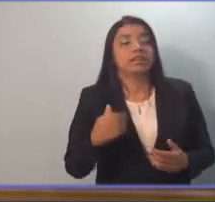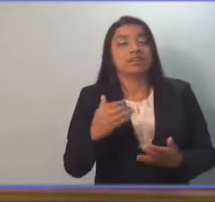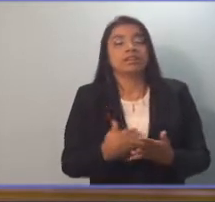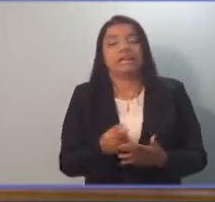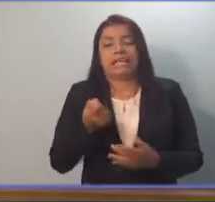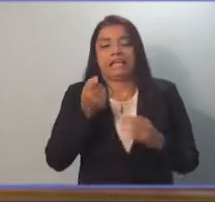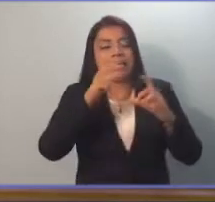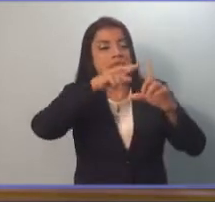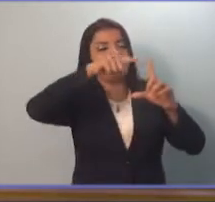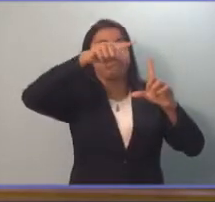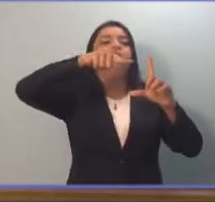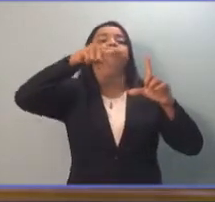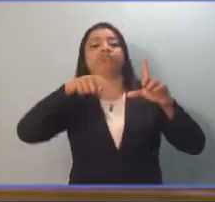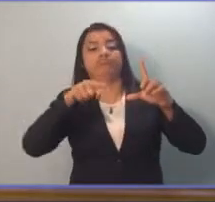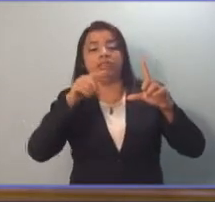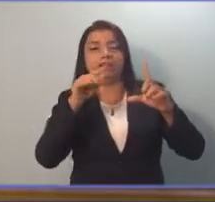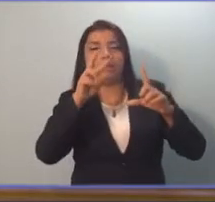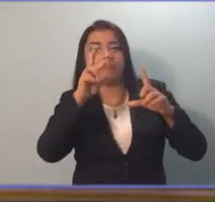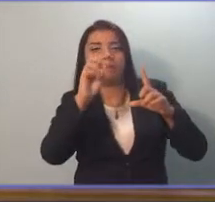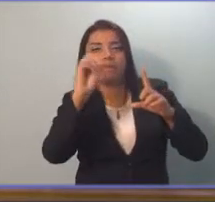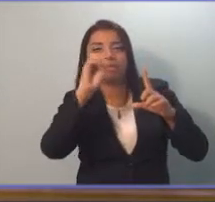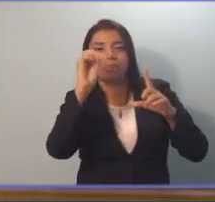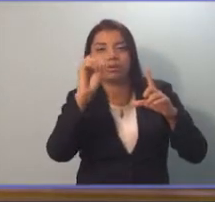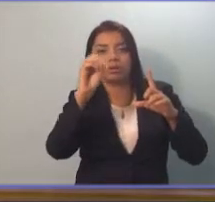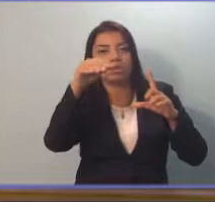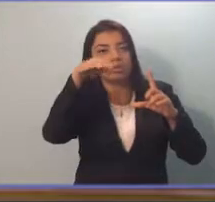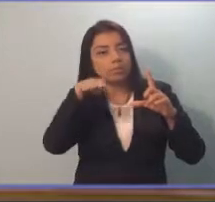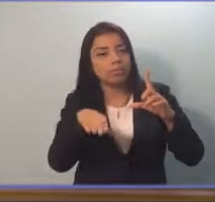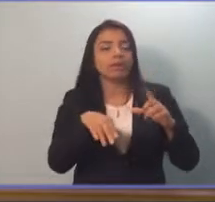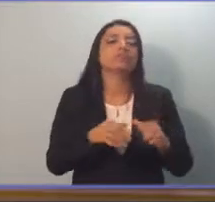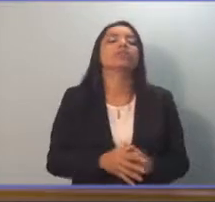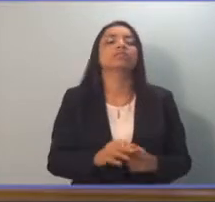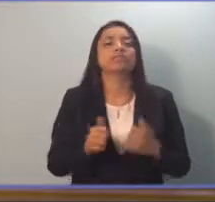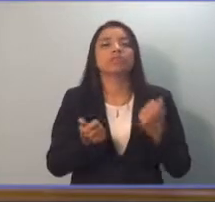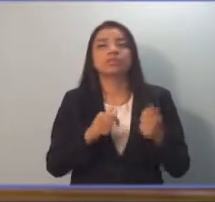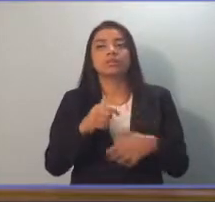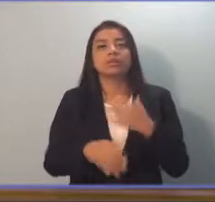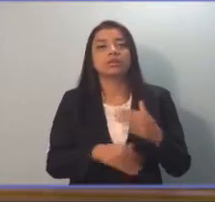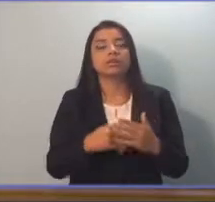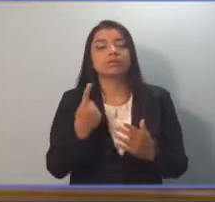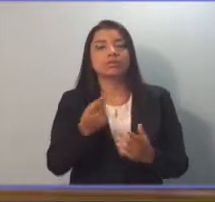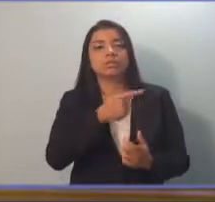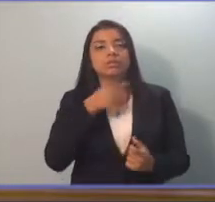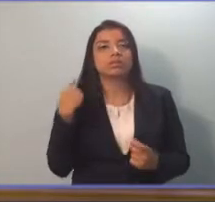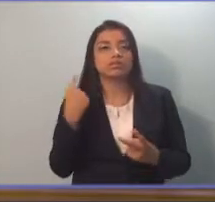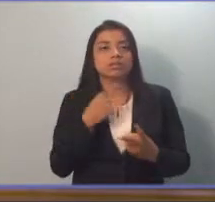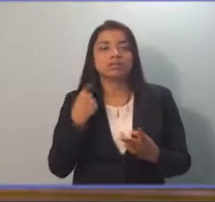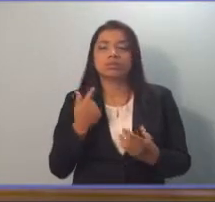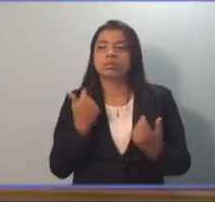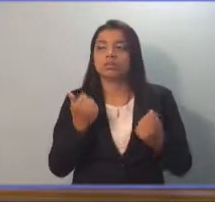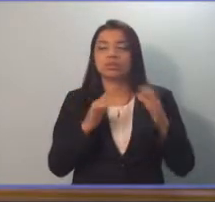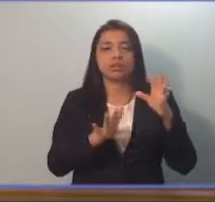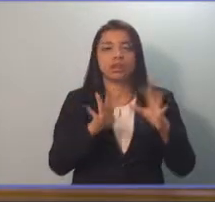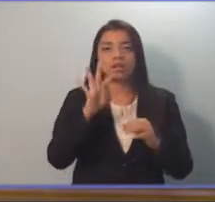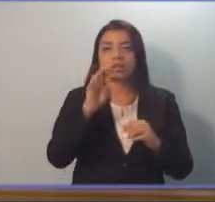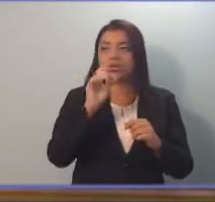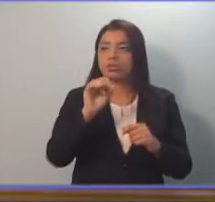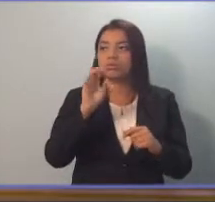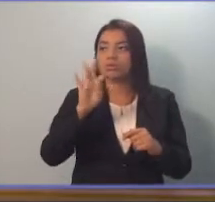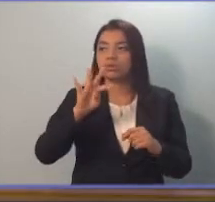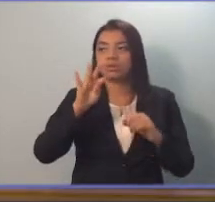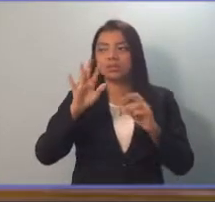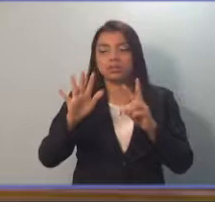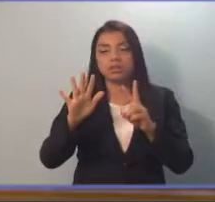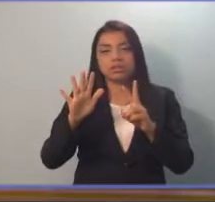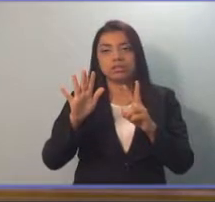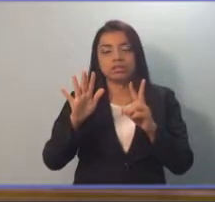20 puntos de dicha tasa. Y en cuanto al promedio diario de homicidios, de los 14.47